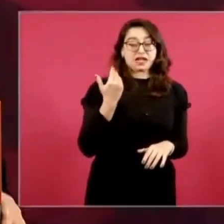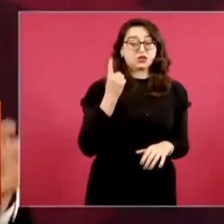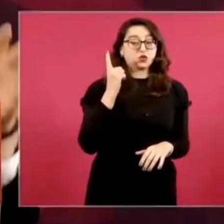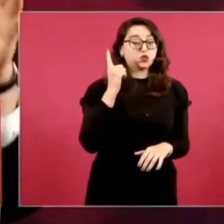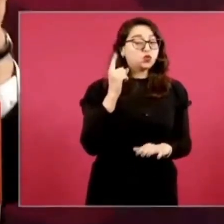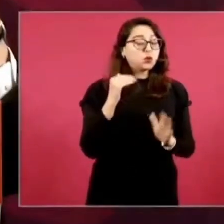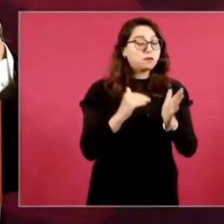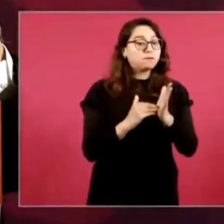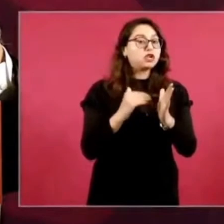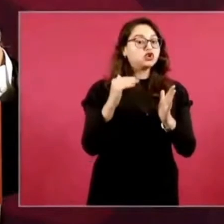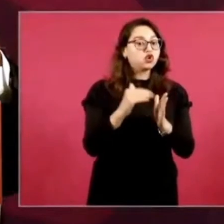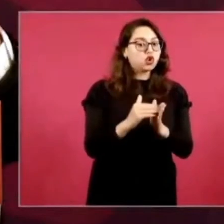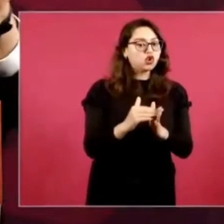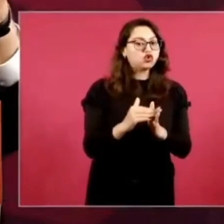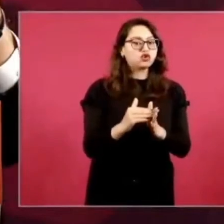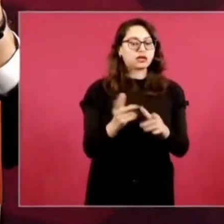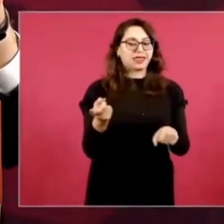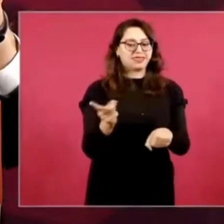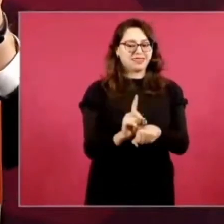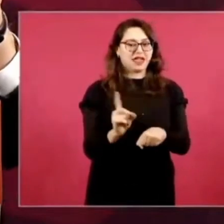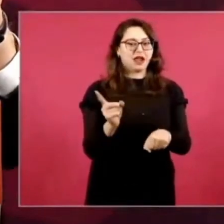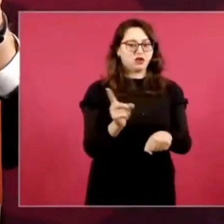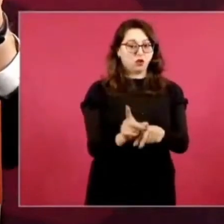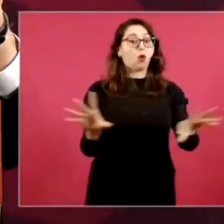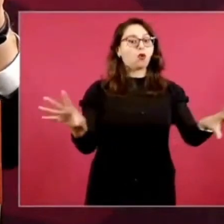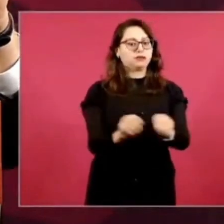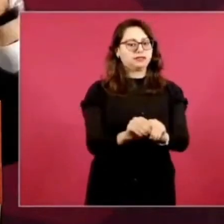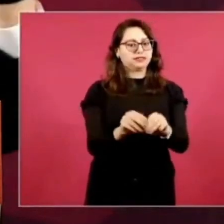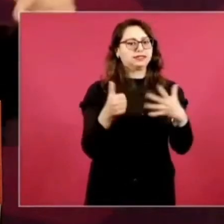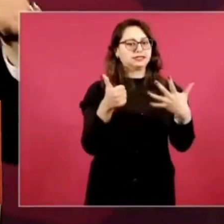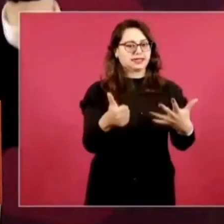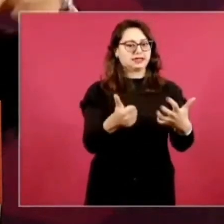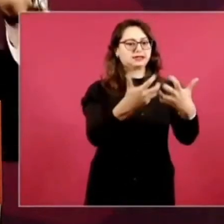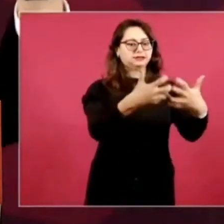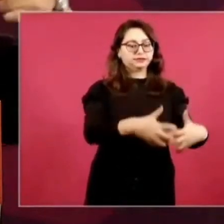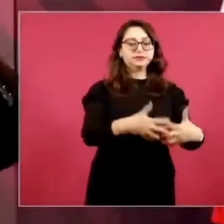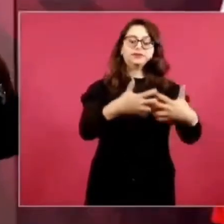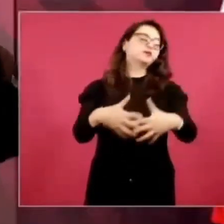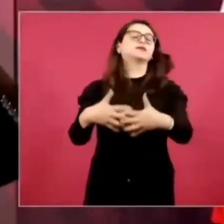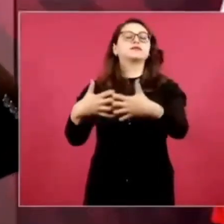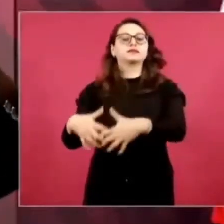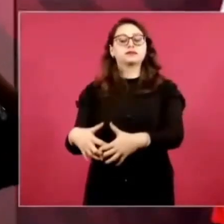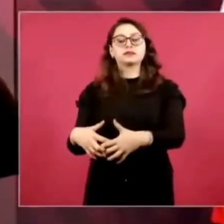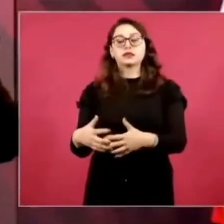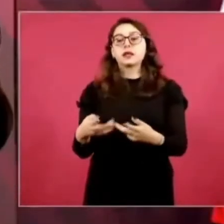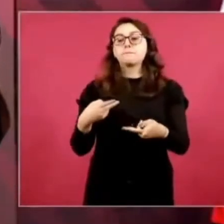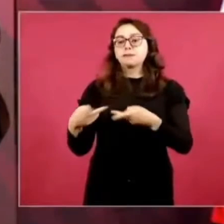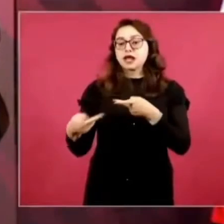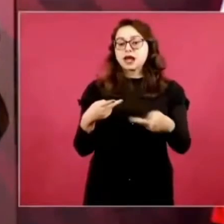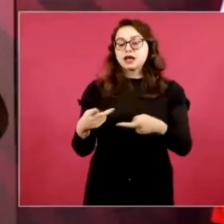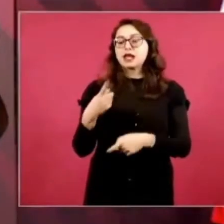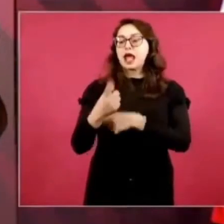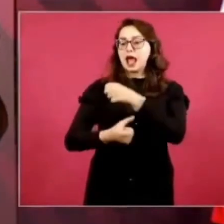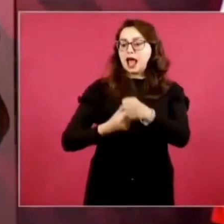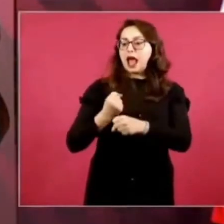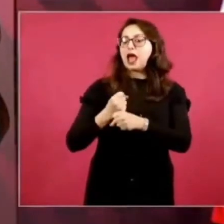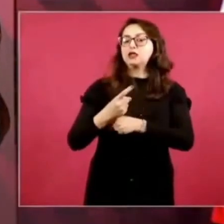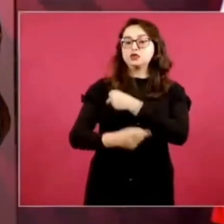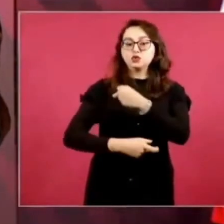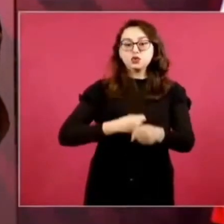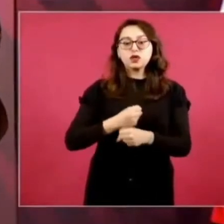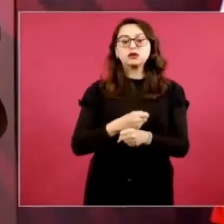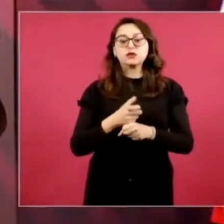diarios en las 6, solo con el plan de rehabilitación. Le estamos